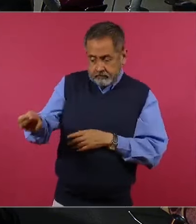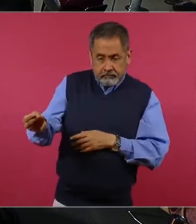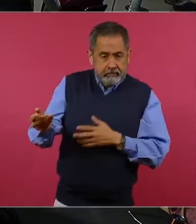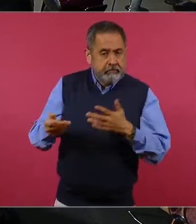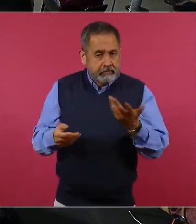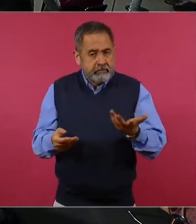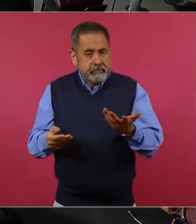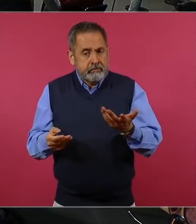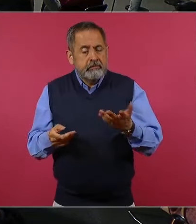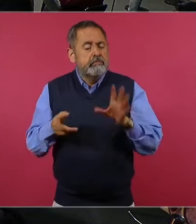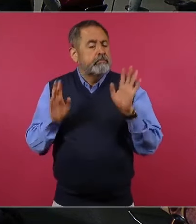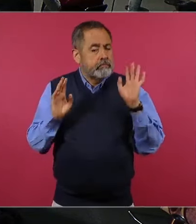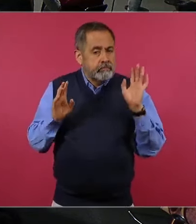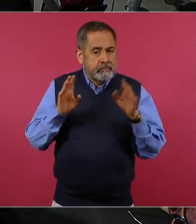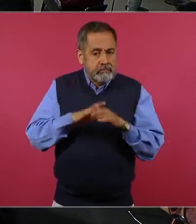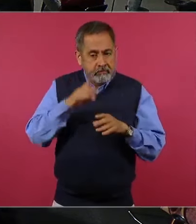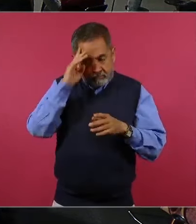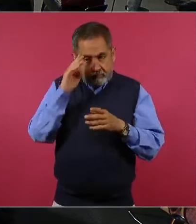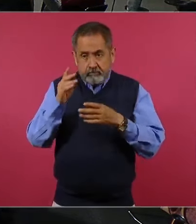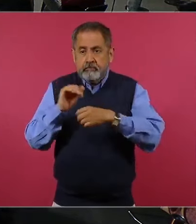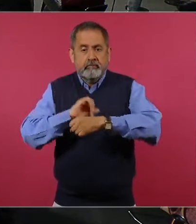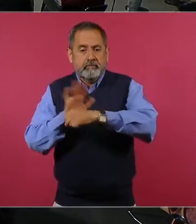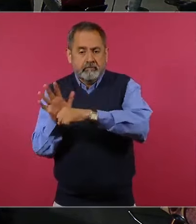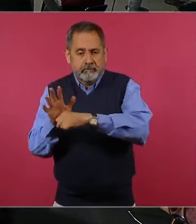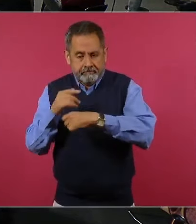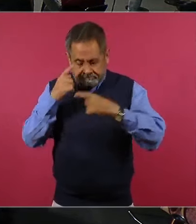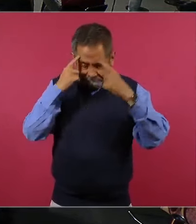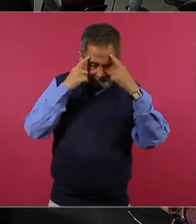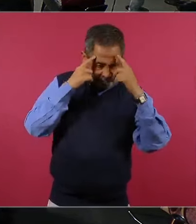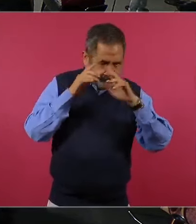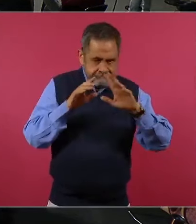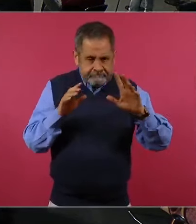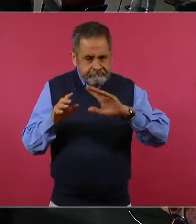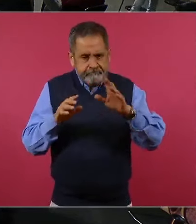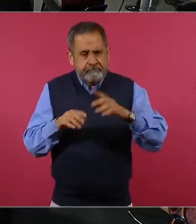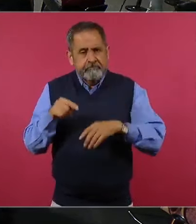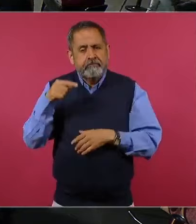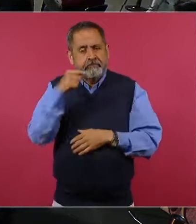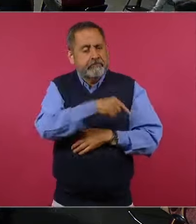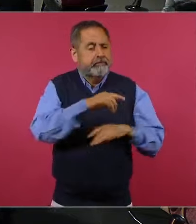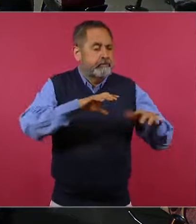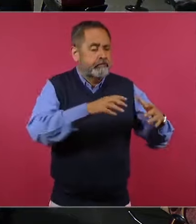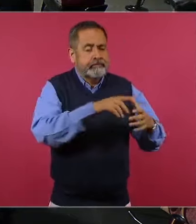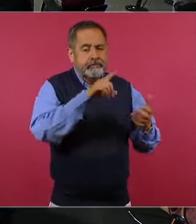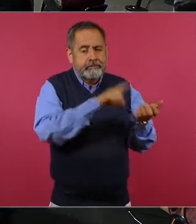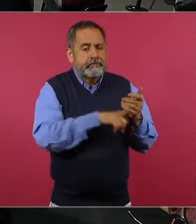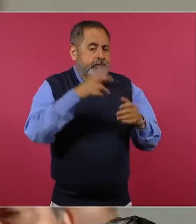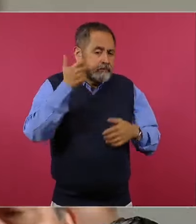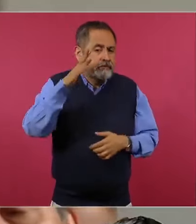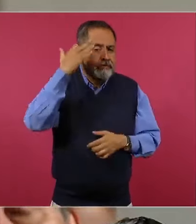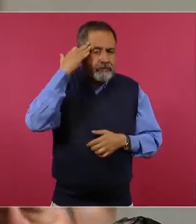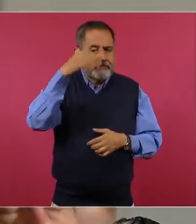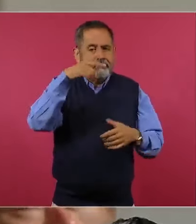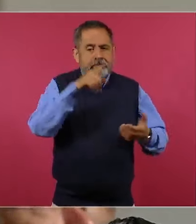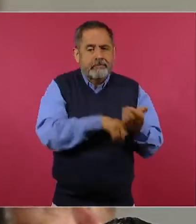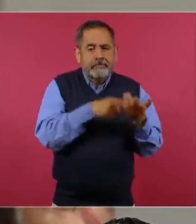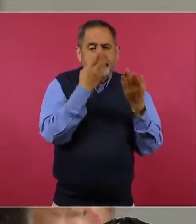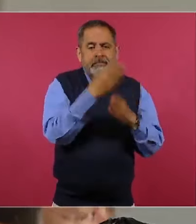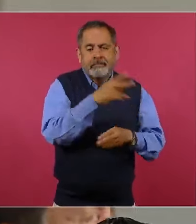Pero prefirieron, con todo y la pandemia, los tecnócratas que estaban en ese momento, que era